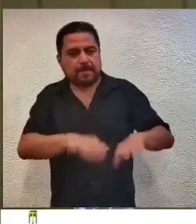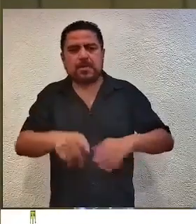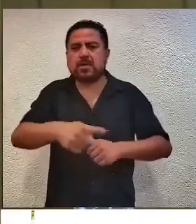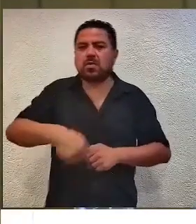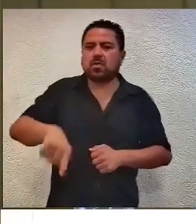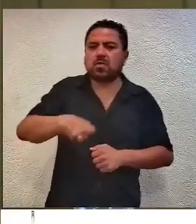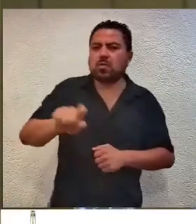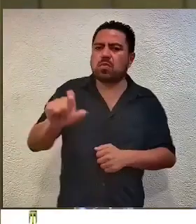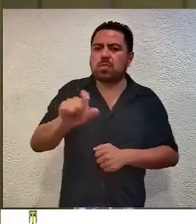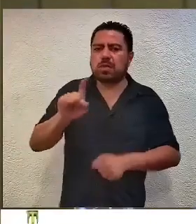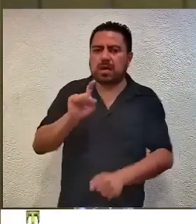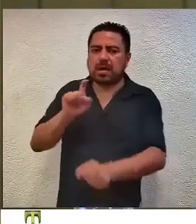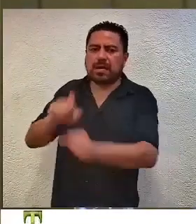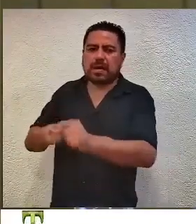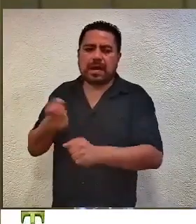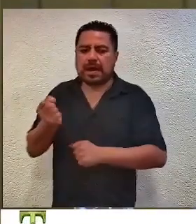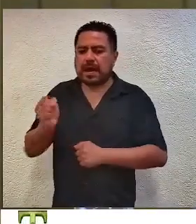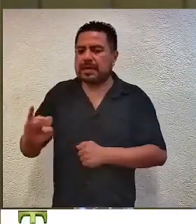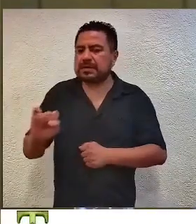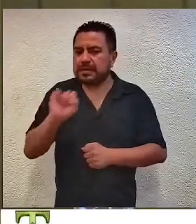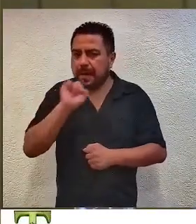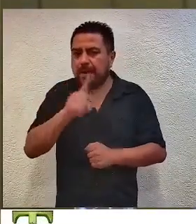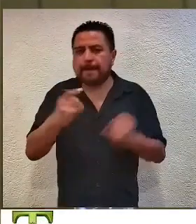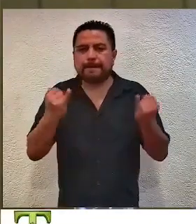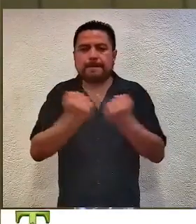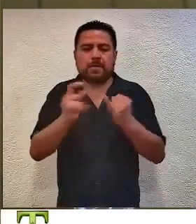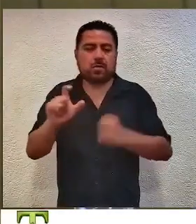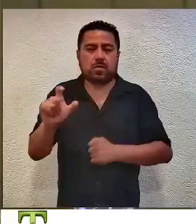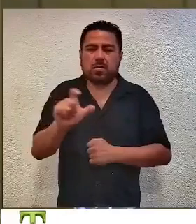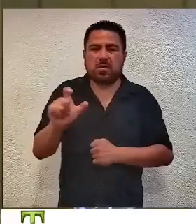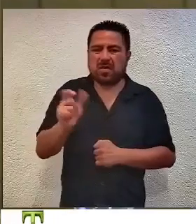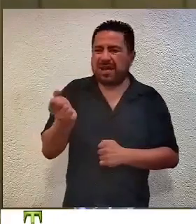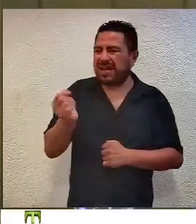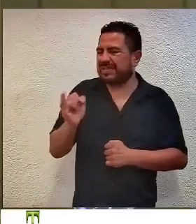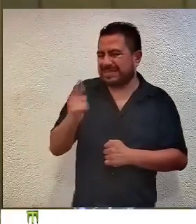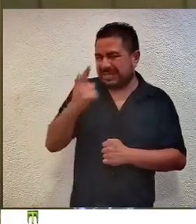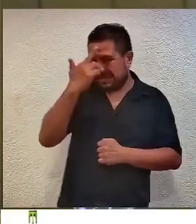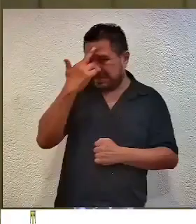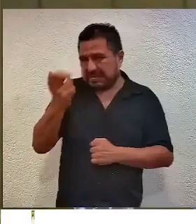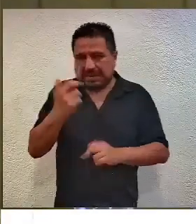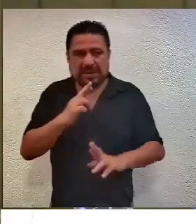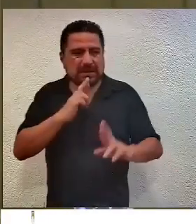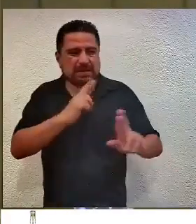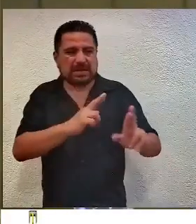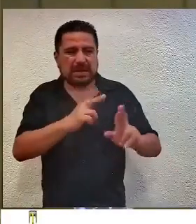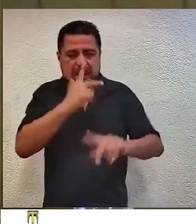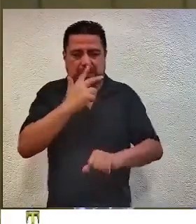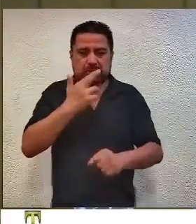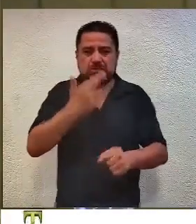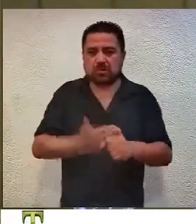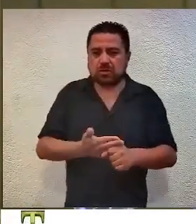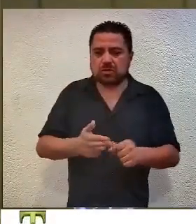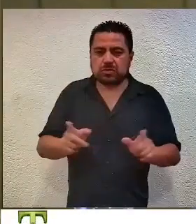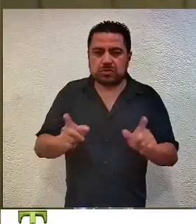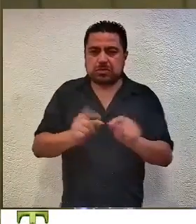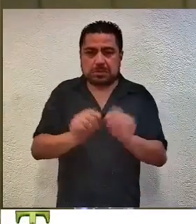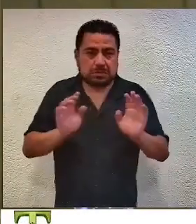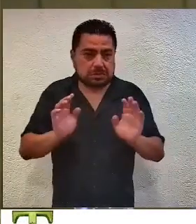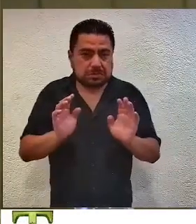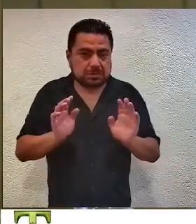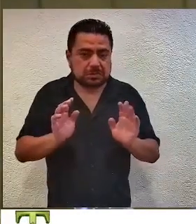se afiliaron al mismo, tal y como lo razona y resuelve la autoridad responsable. Es